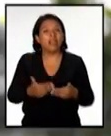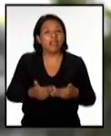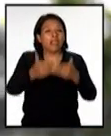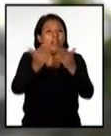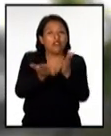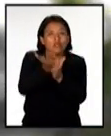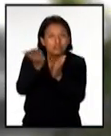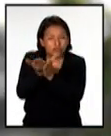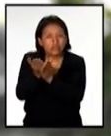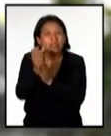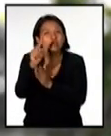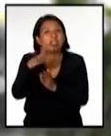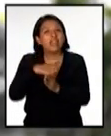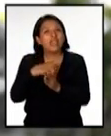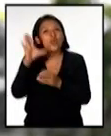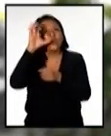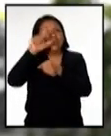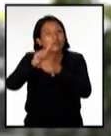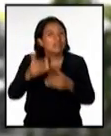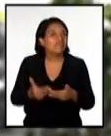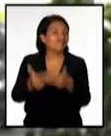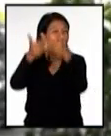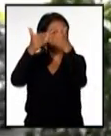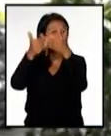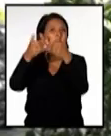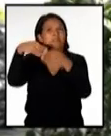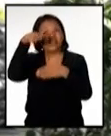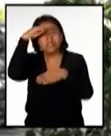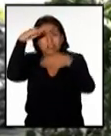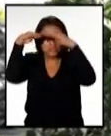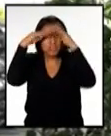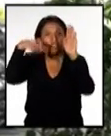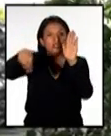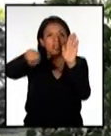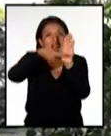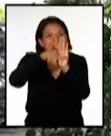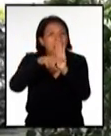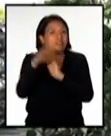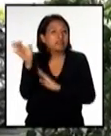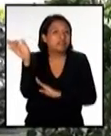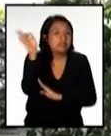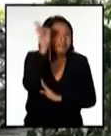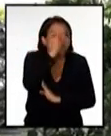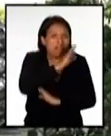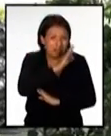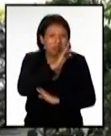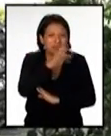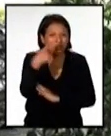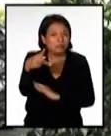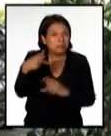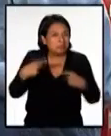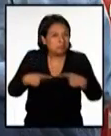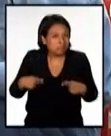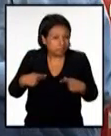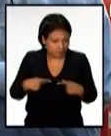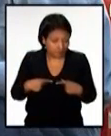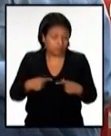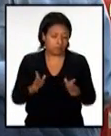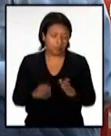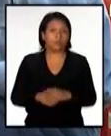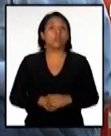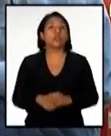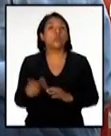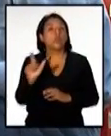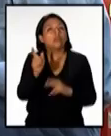físicos, existen barreras culturales, prejuicios, falsas creencias en torno a estas personas. Que desde el momento